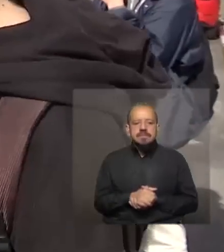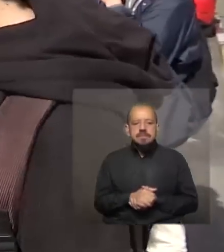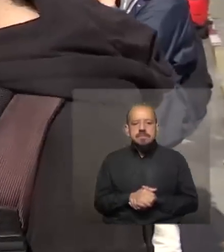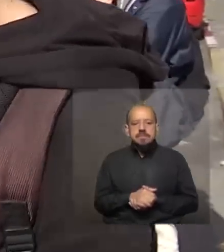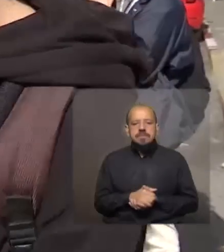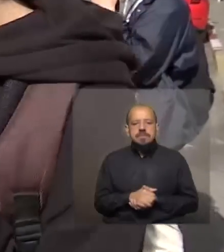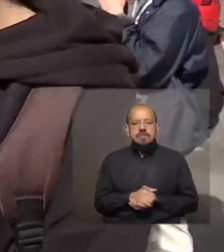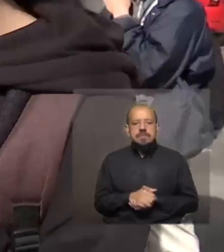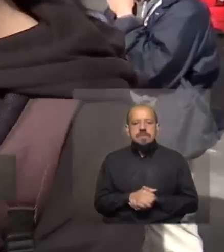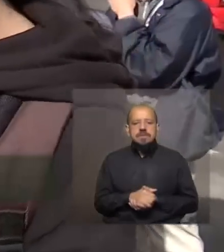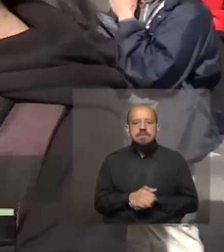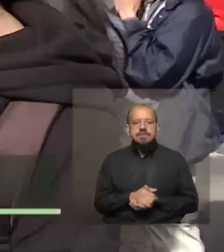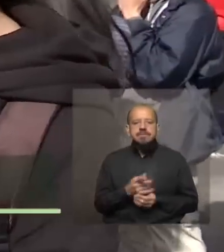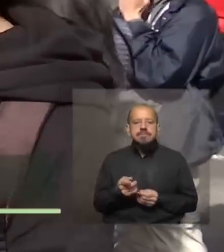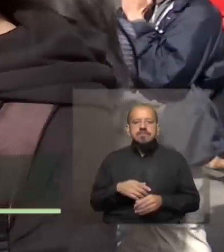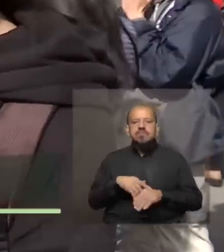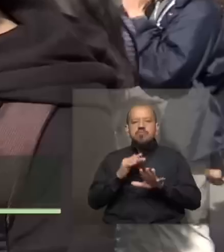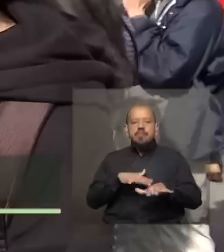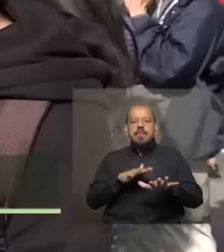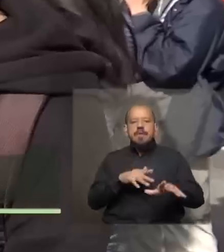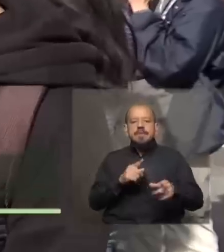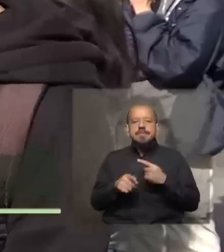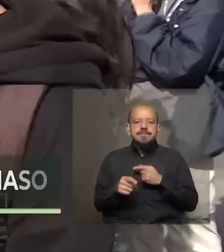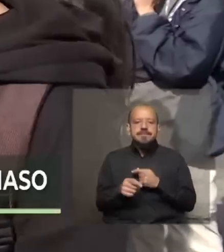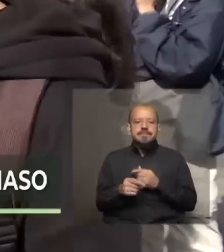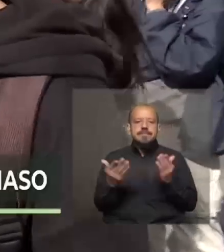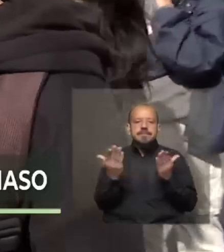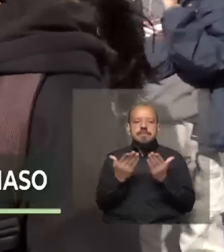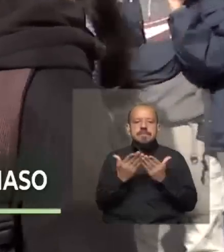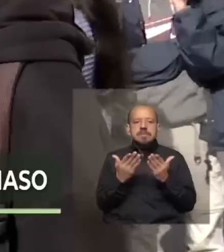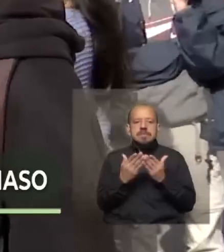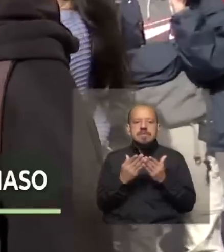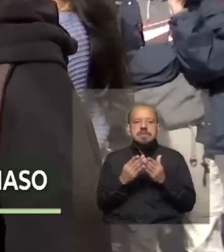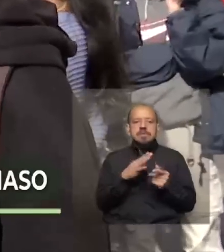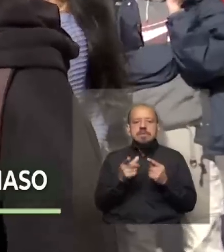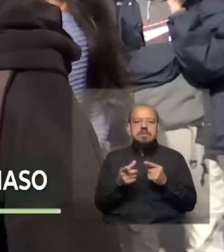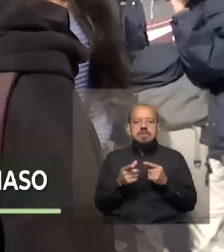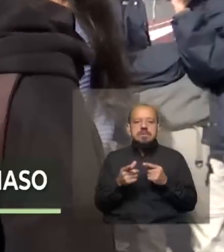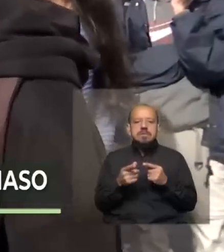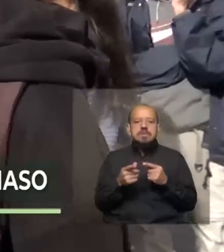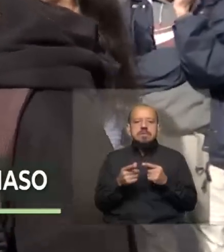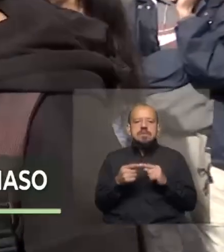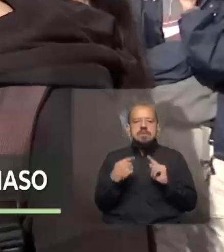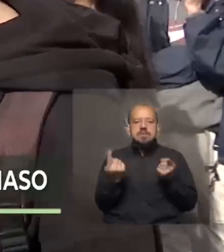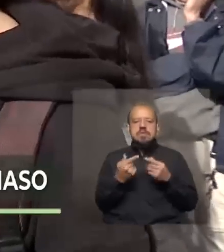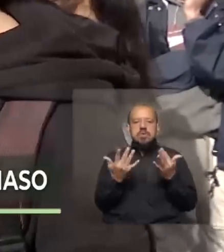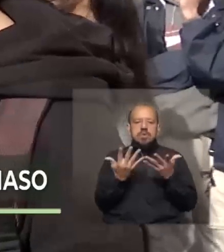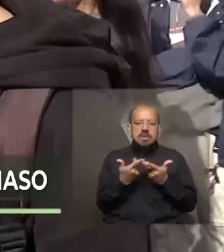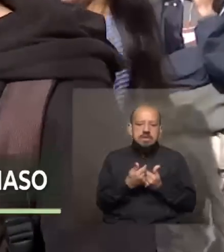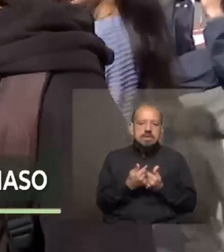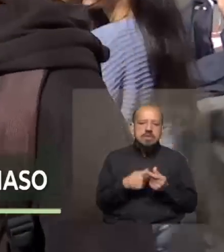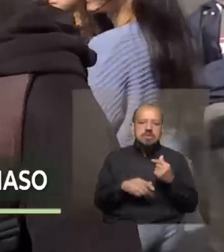hasta las tres y media se convoca una marcha del movimiento estudiantil es decir que abarca además gremios y además organizaciones